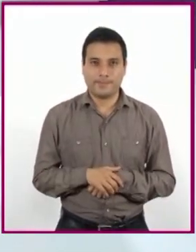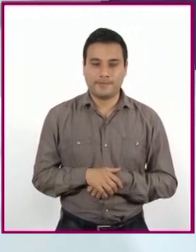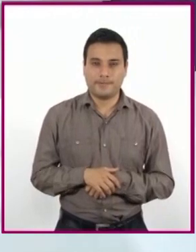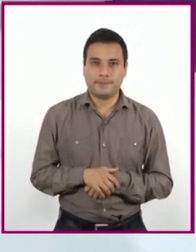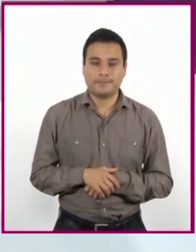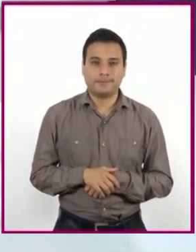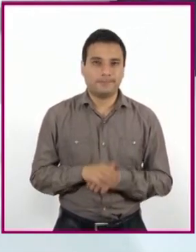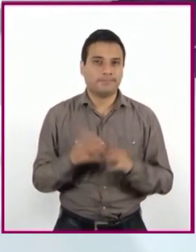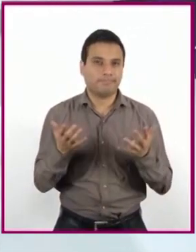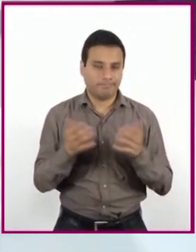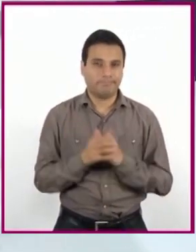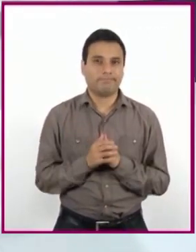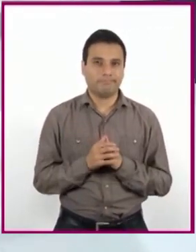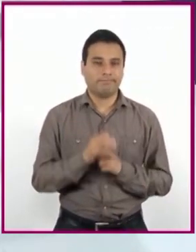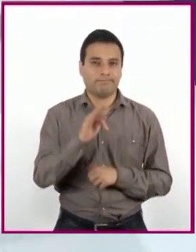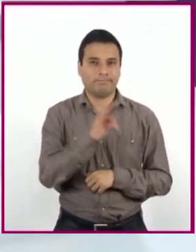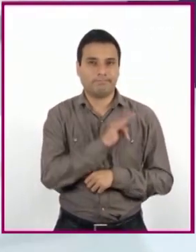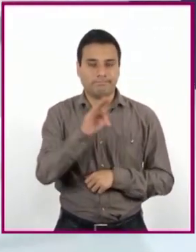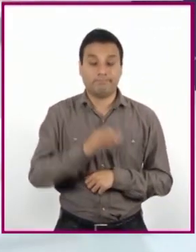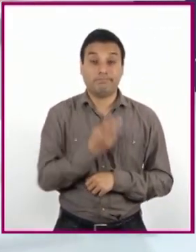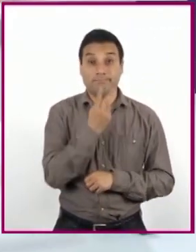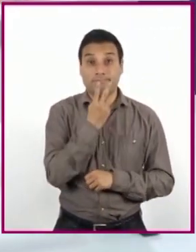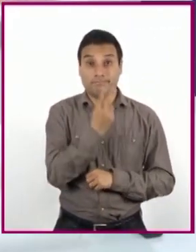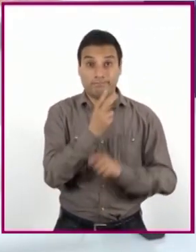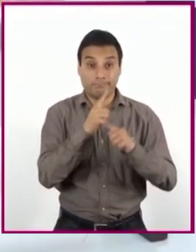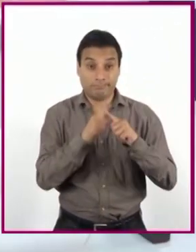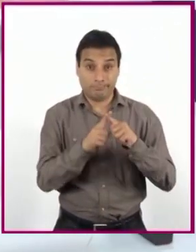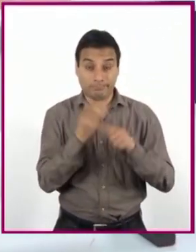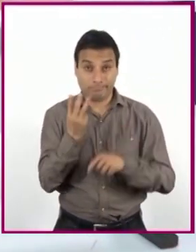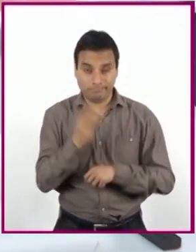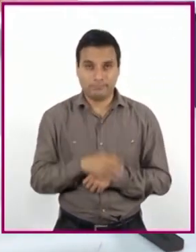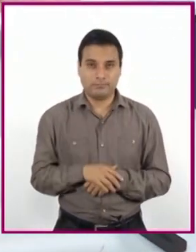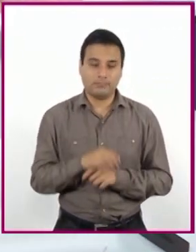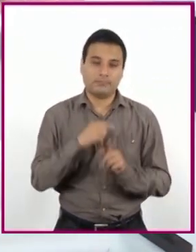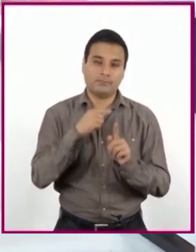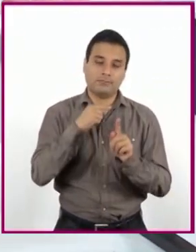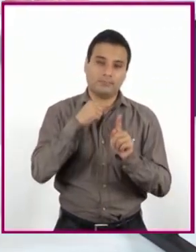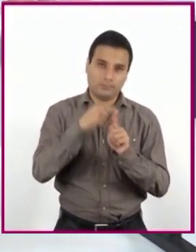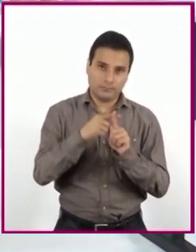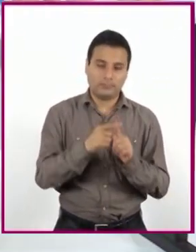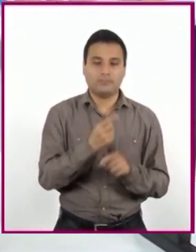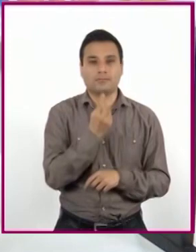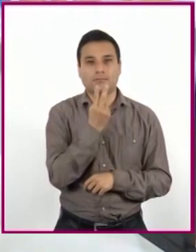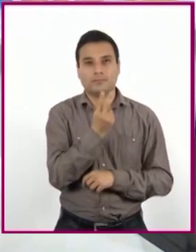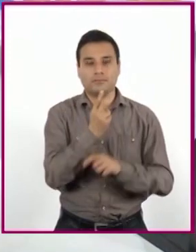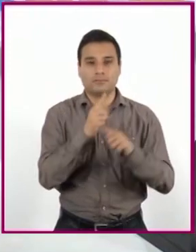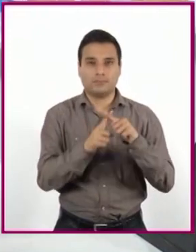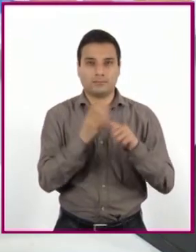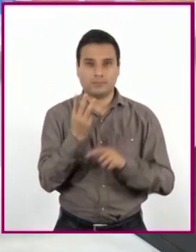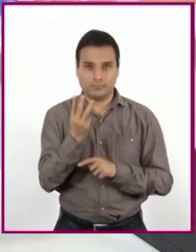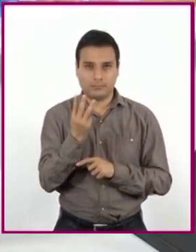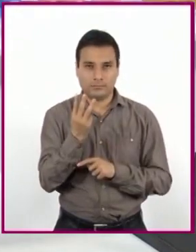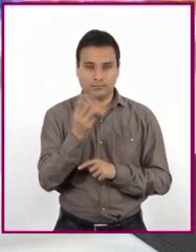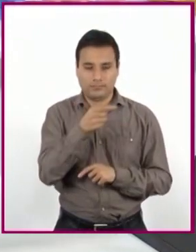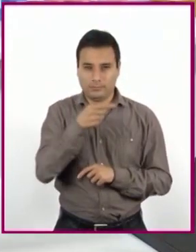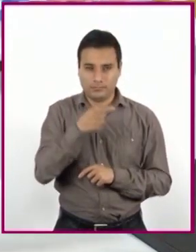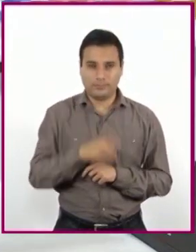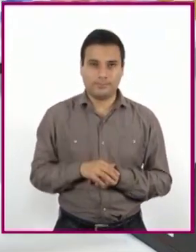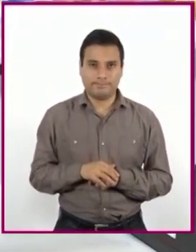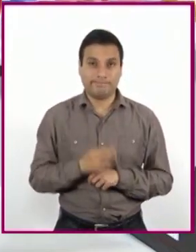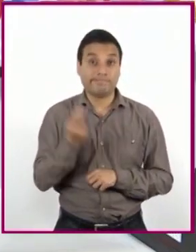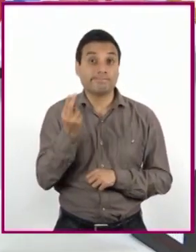2, tenemos 2 por 3 positivo más 3 por 2 negativo, es igual a 0. Entonces se